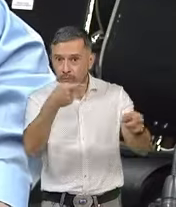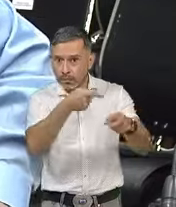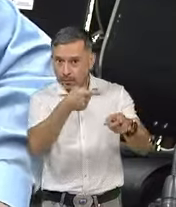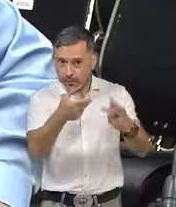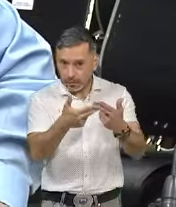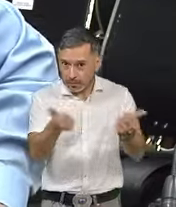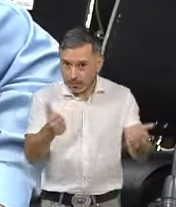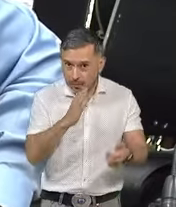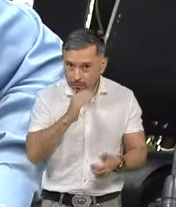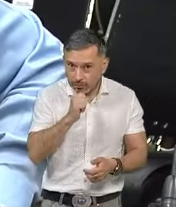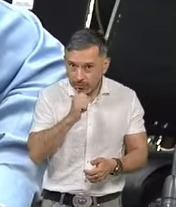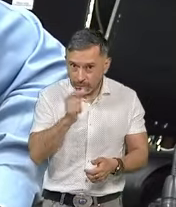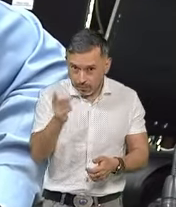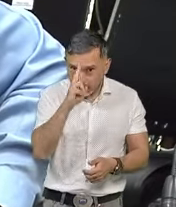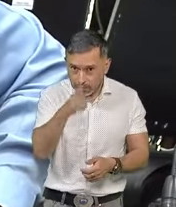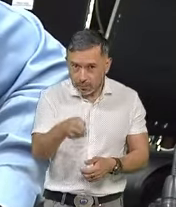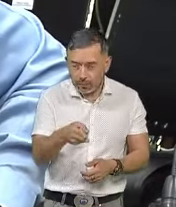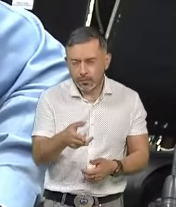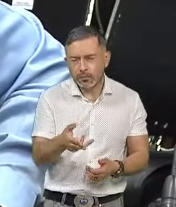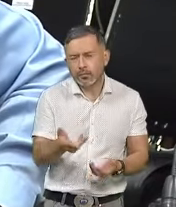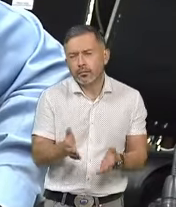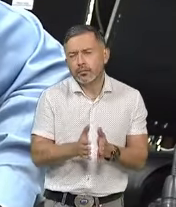despropósito es